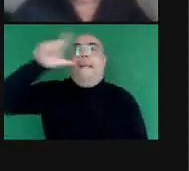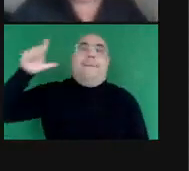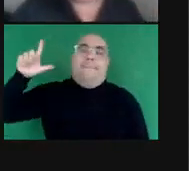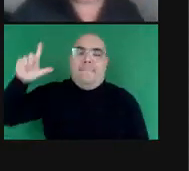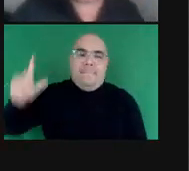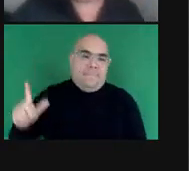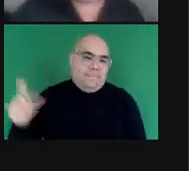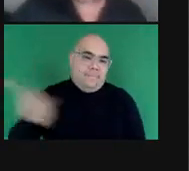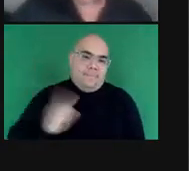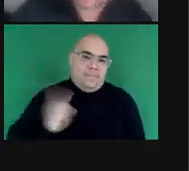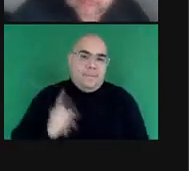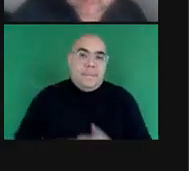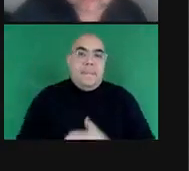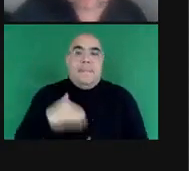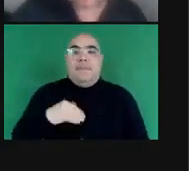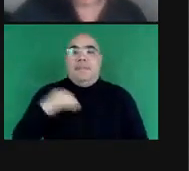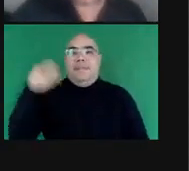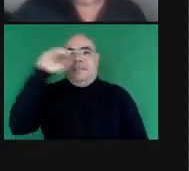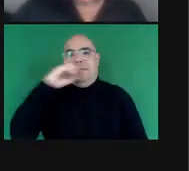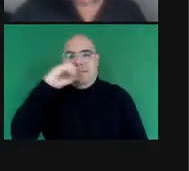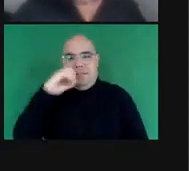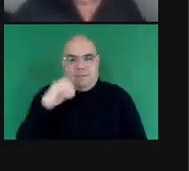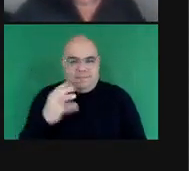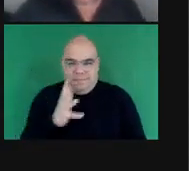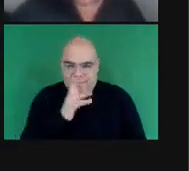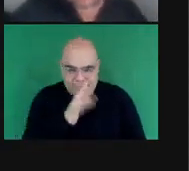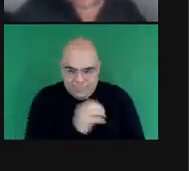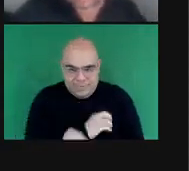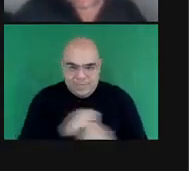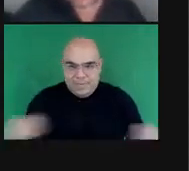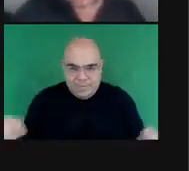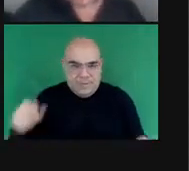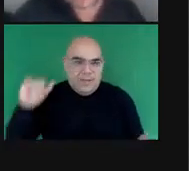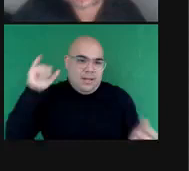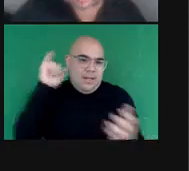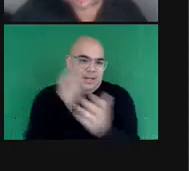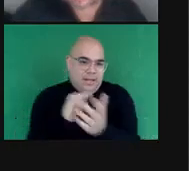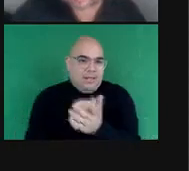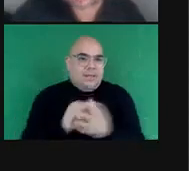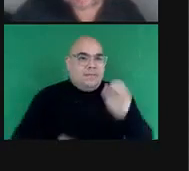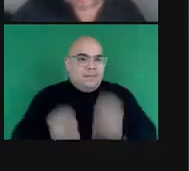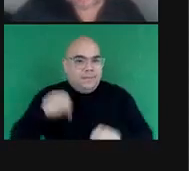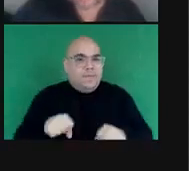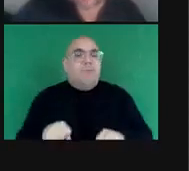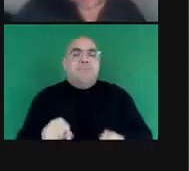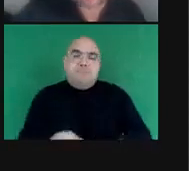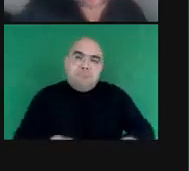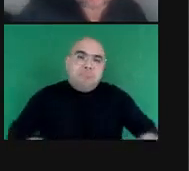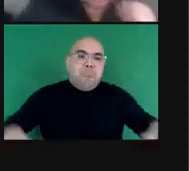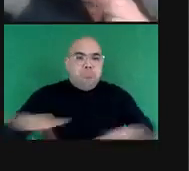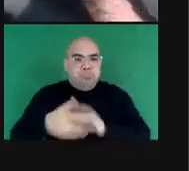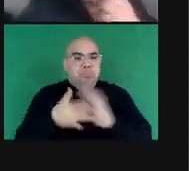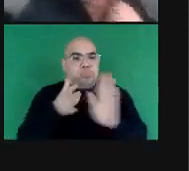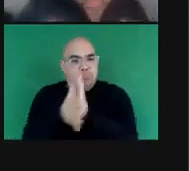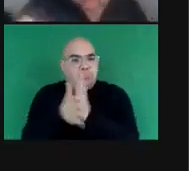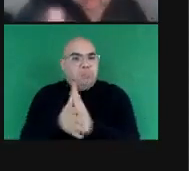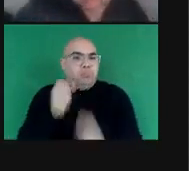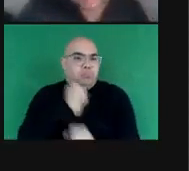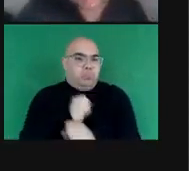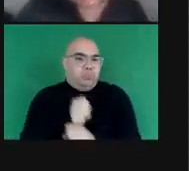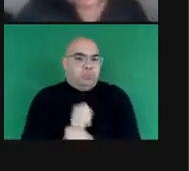para empezar de cero, nunca hay un cero. El mundo ya es un soporte, es una superficie que ya tiene sus propios grabados. Por